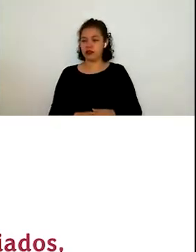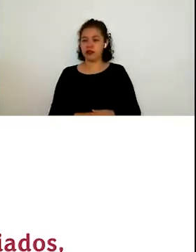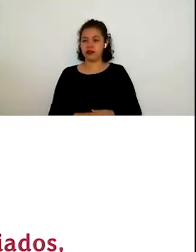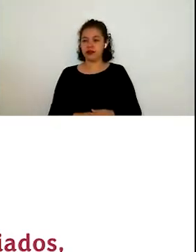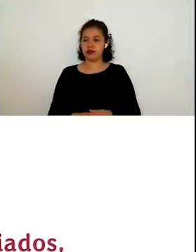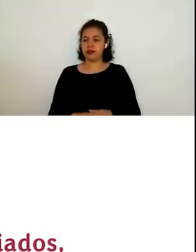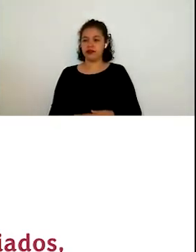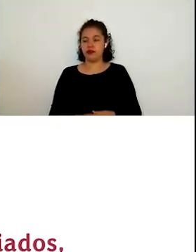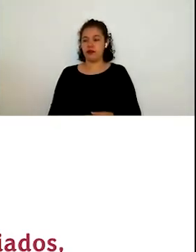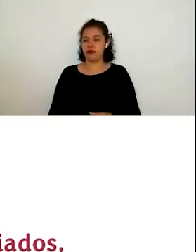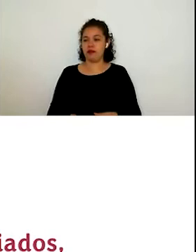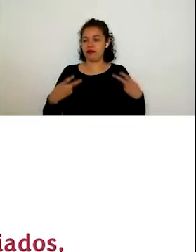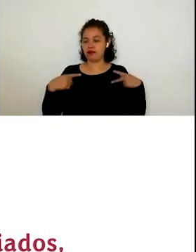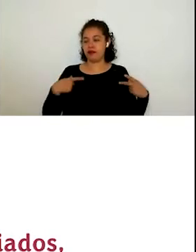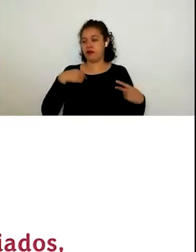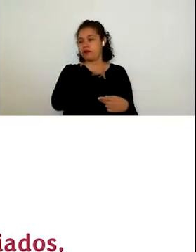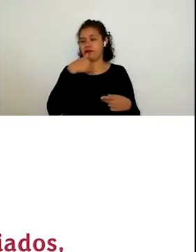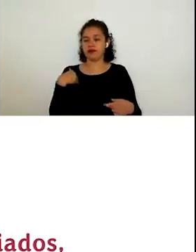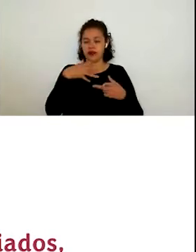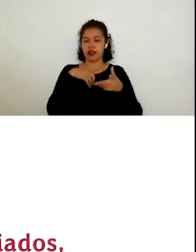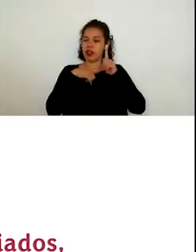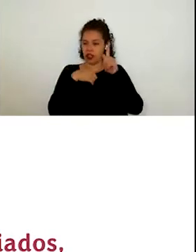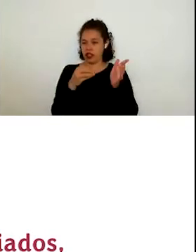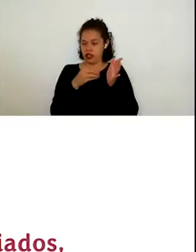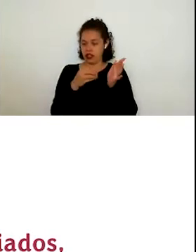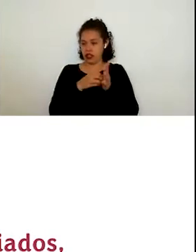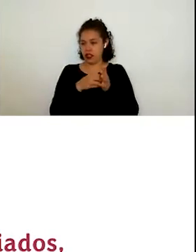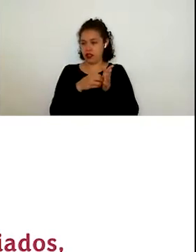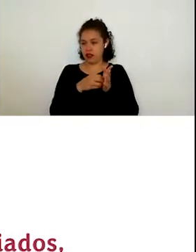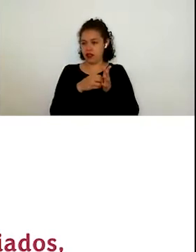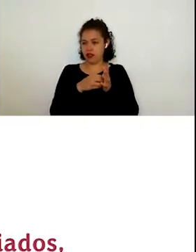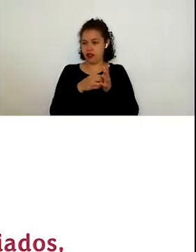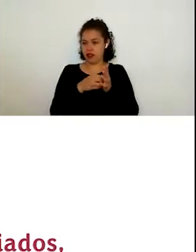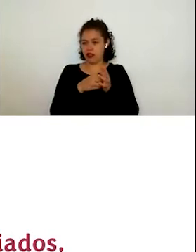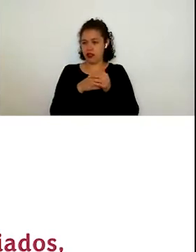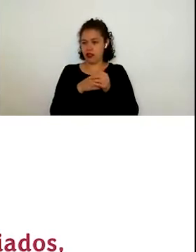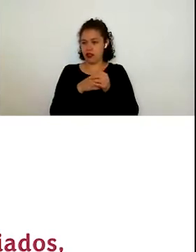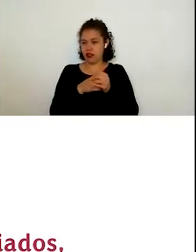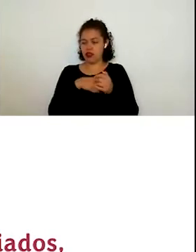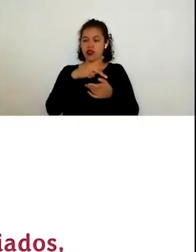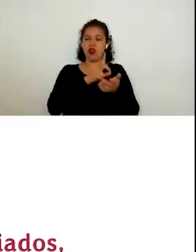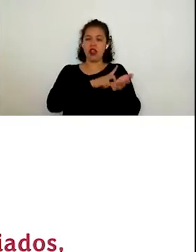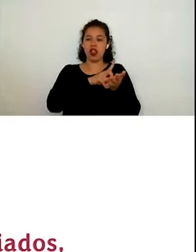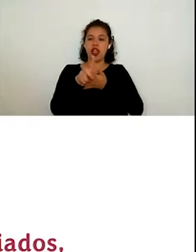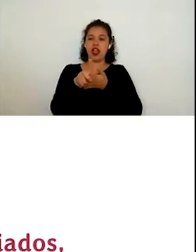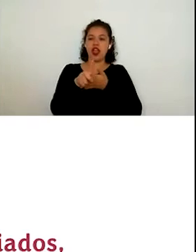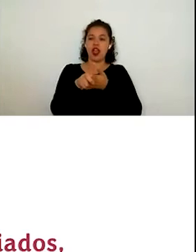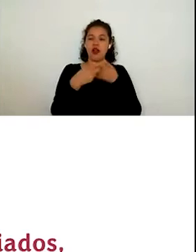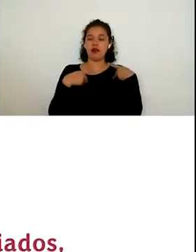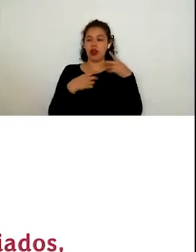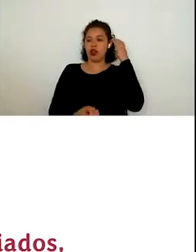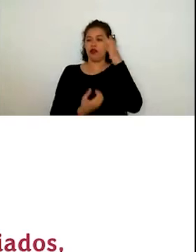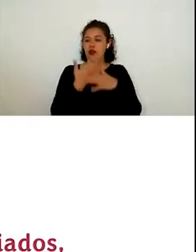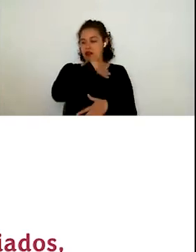los miembros del patronato que estén vigentes tienen el derecho de nombrar a nuevos integrantes